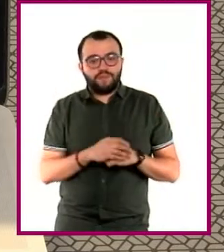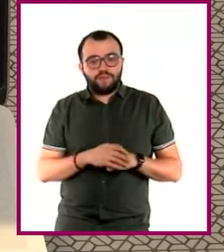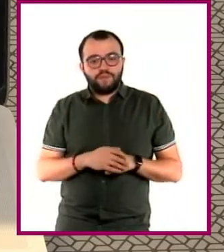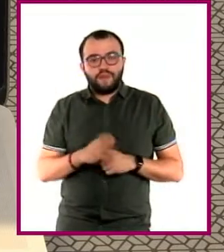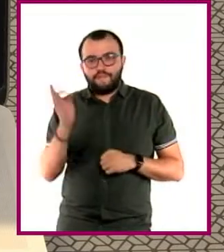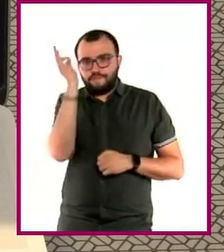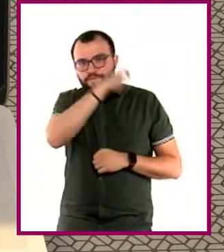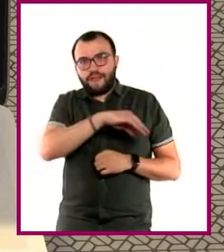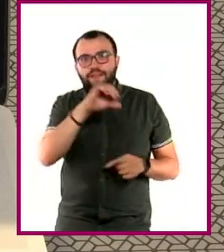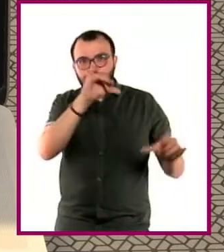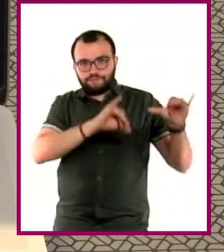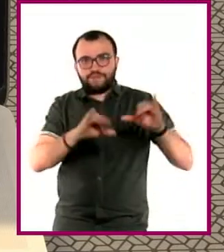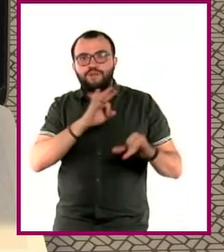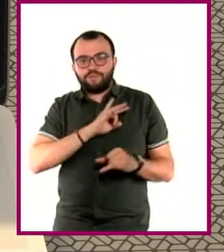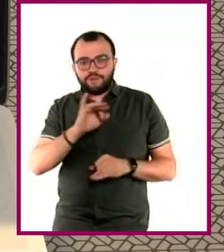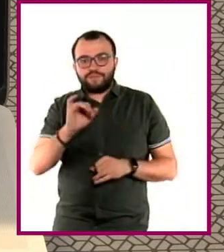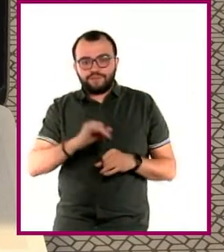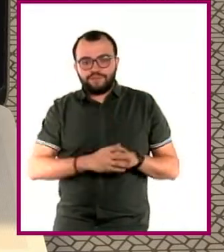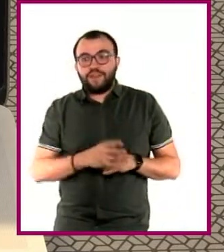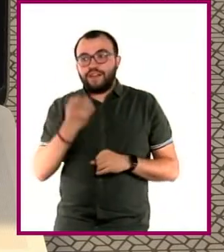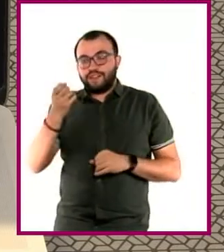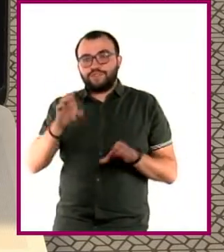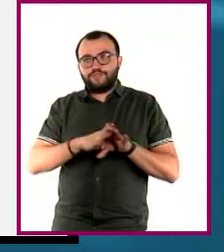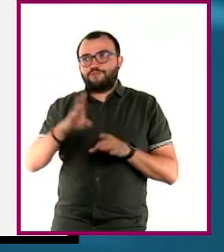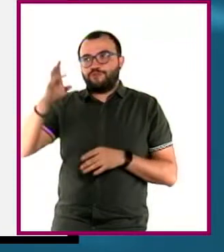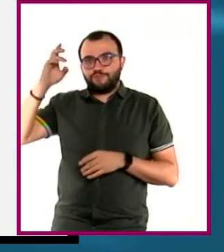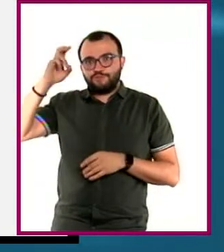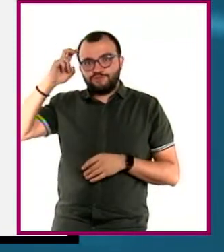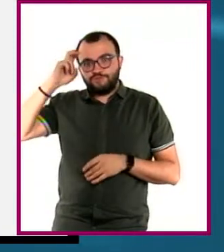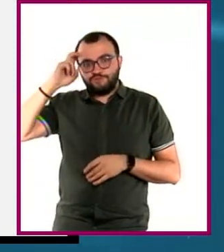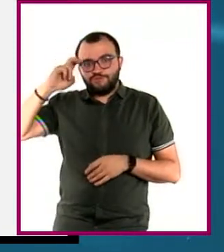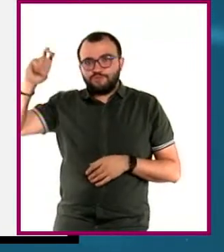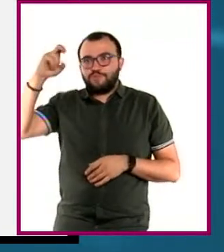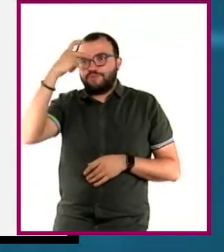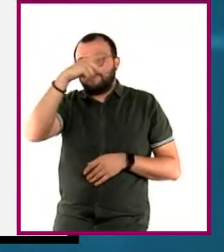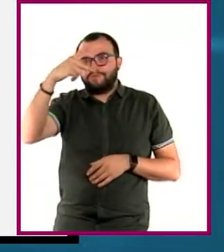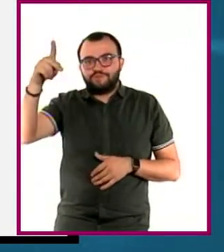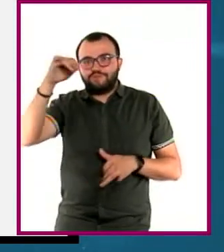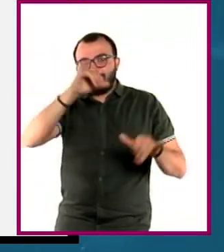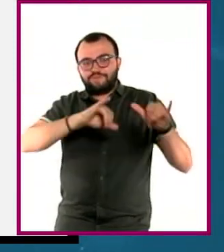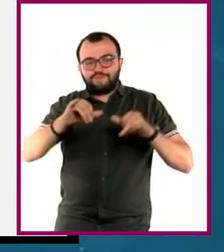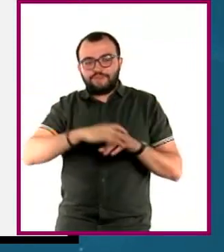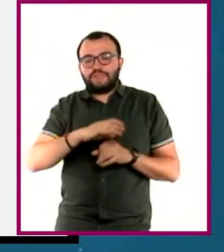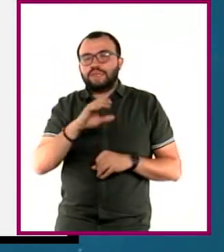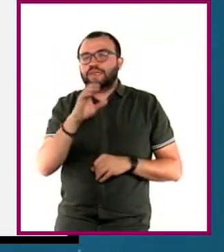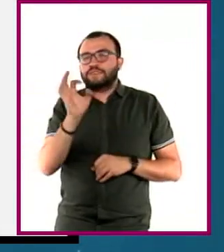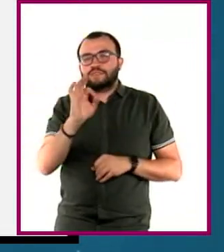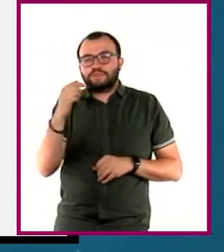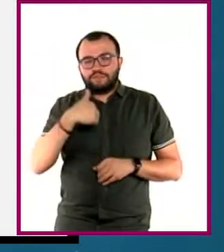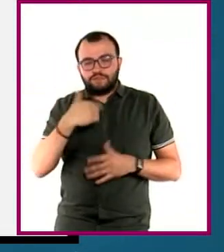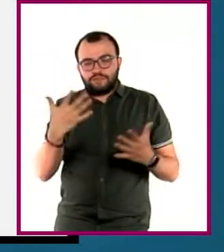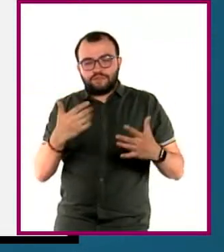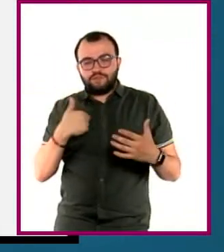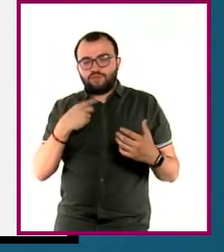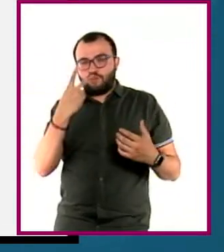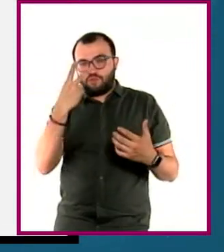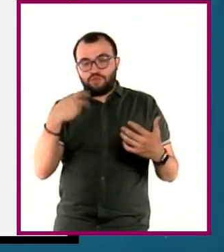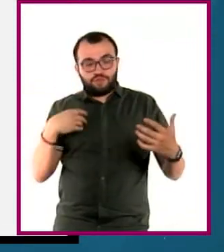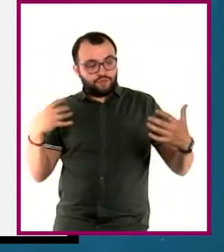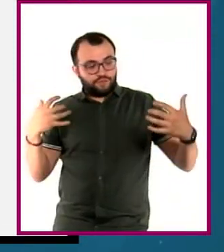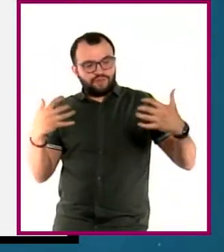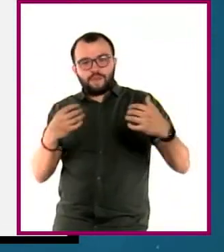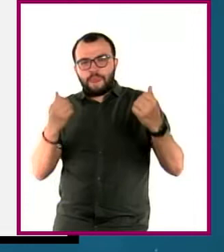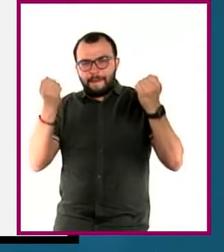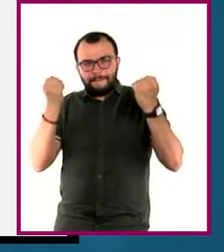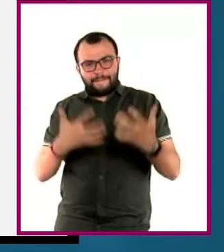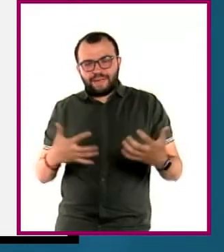artificial y de hecho este era el sueño de todos los alquimistas. Si nosotros ponemos a colisionar 2 haces radioactivos de núcleos muy